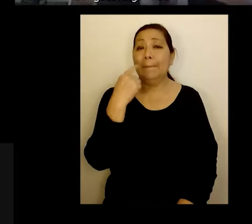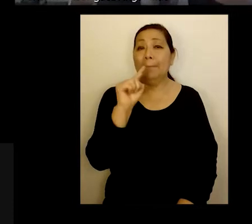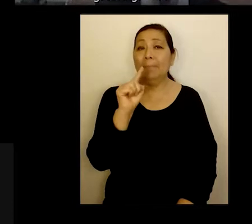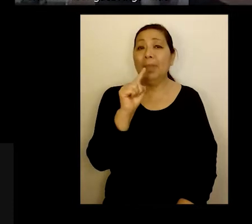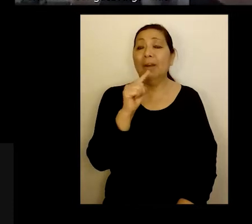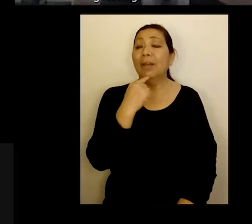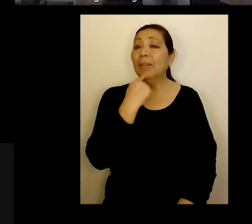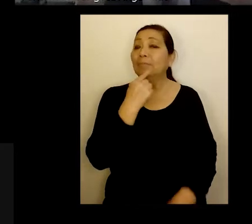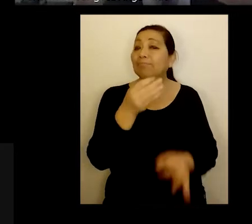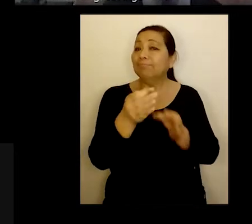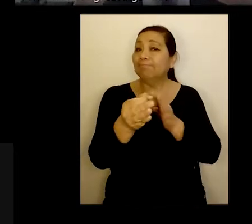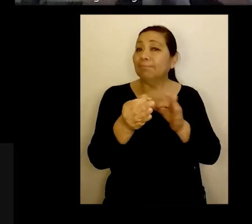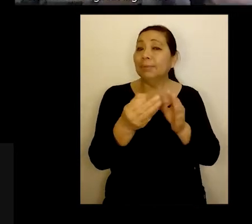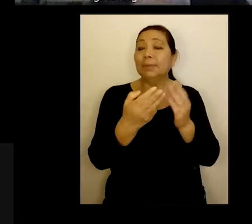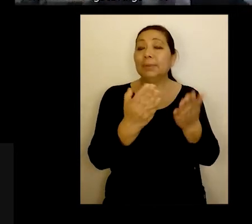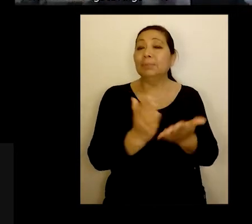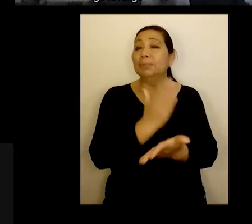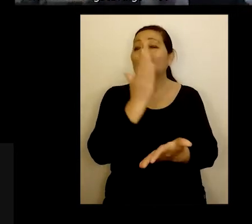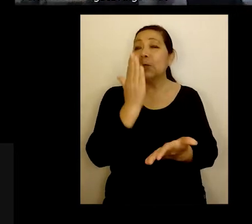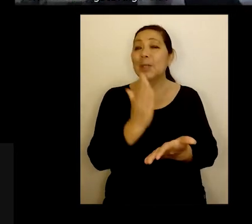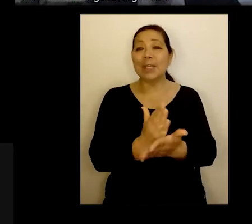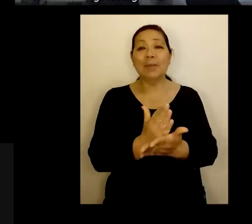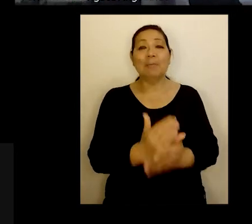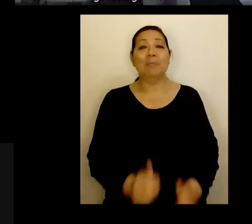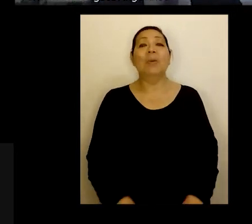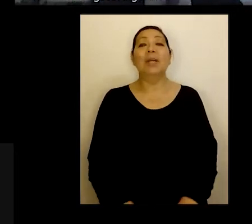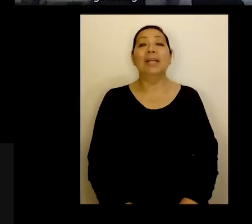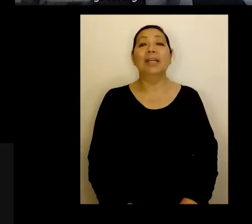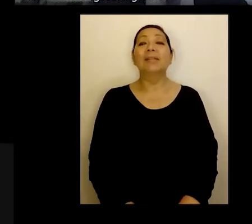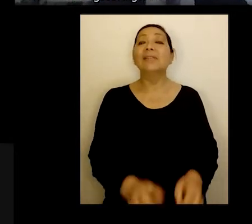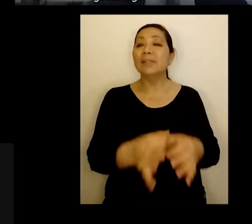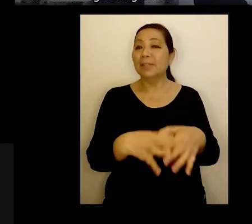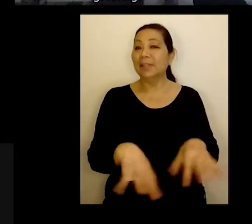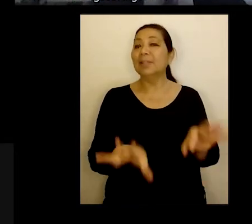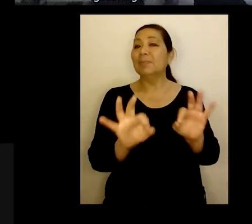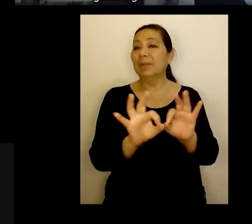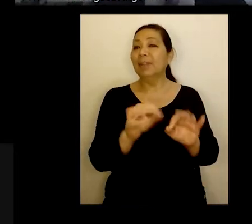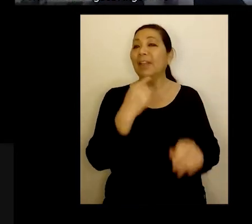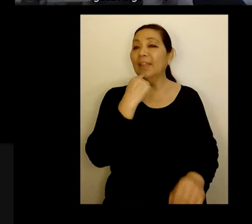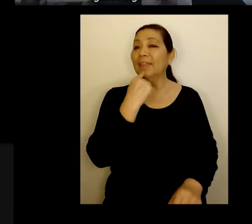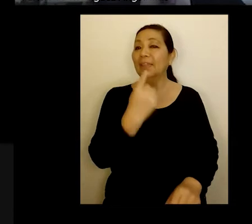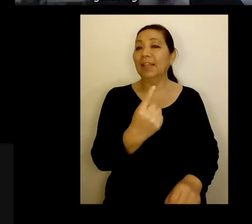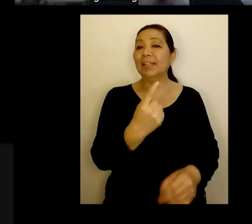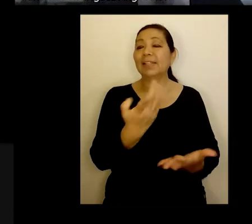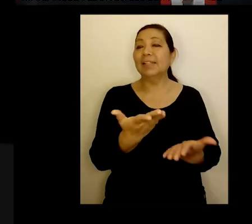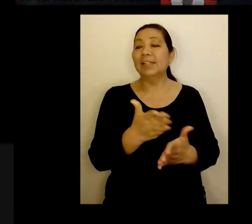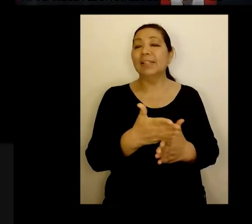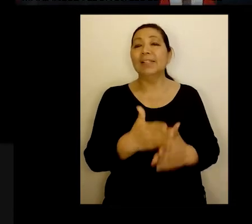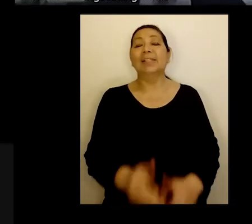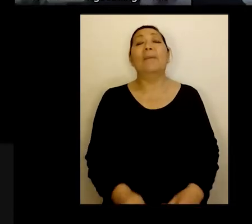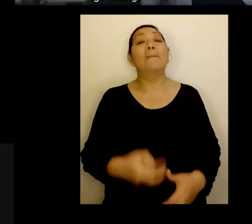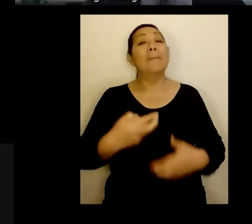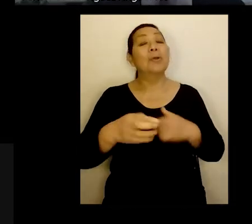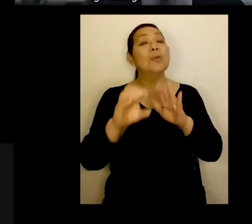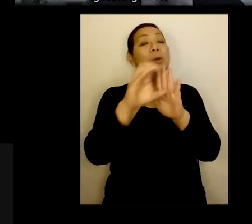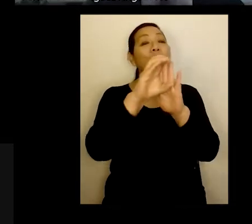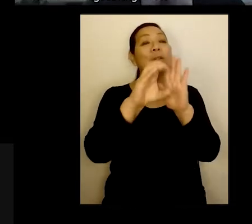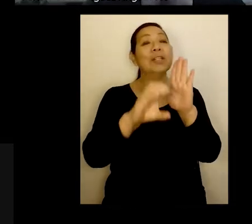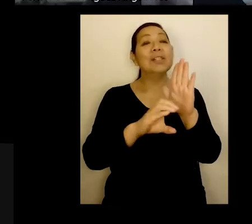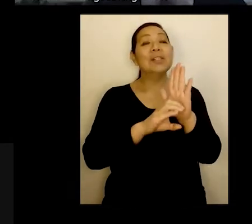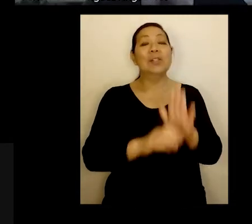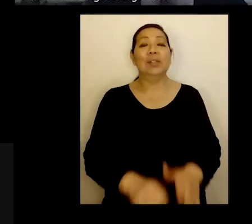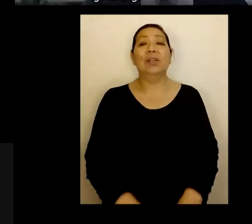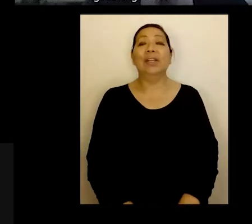Para enfocar el problema, es importante señalar de que este proceso